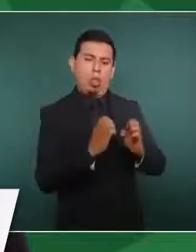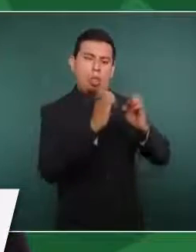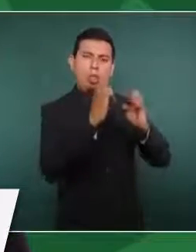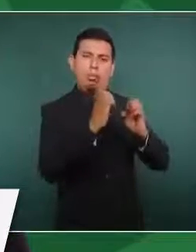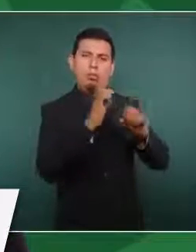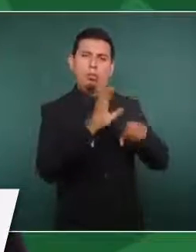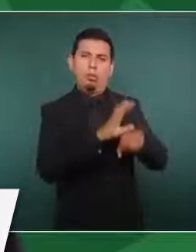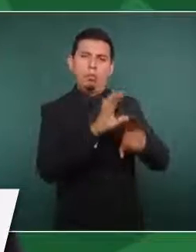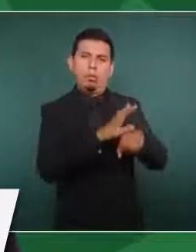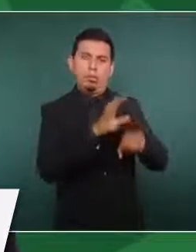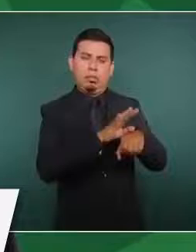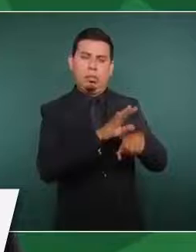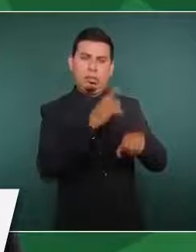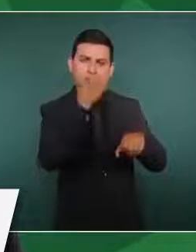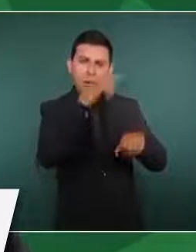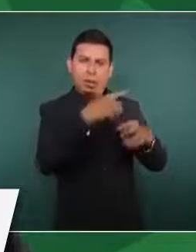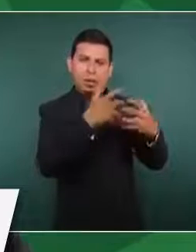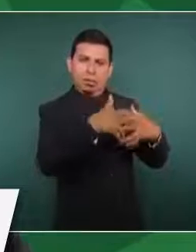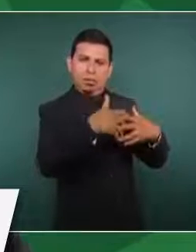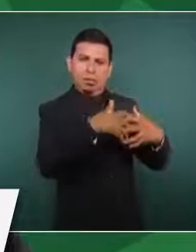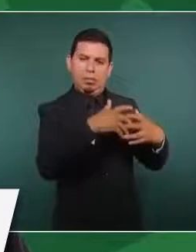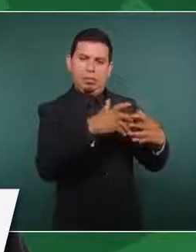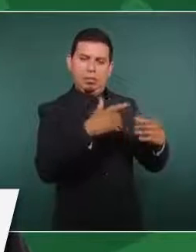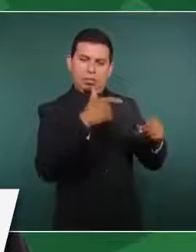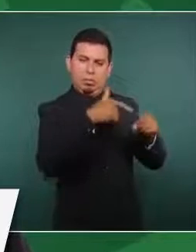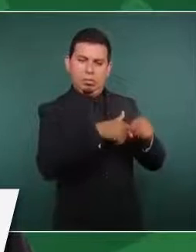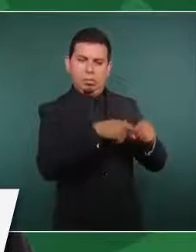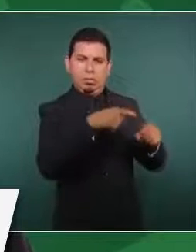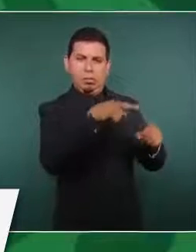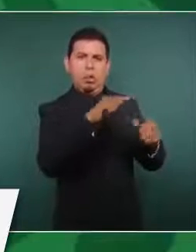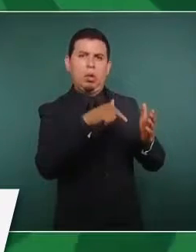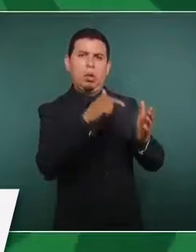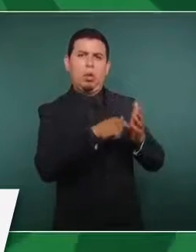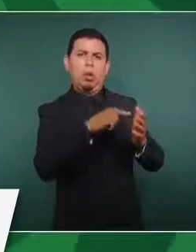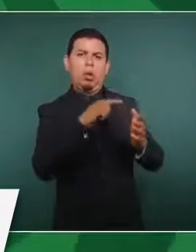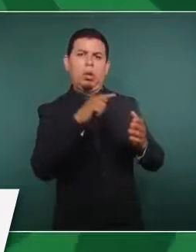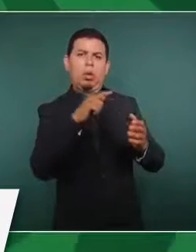etileno en el sur de Veracruz